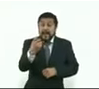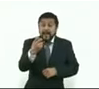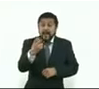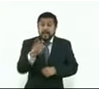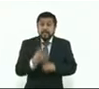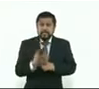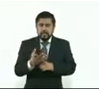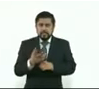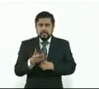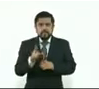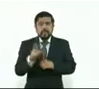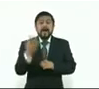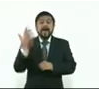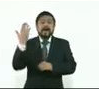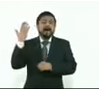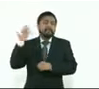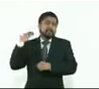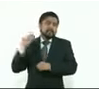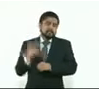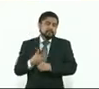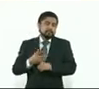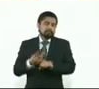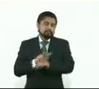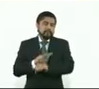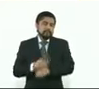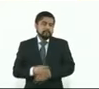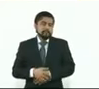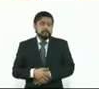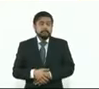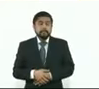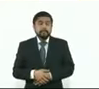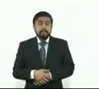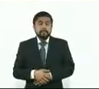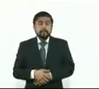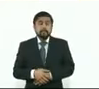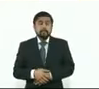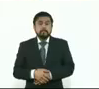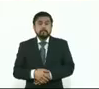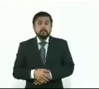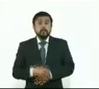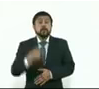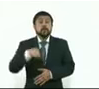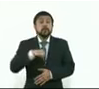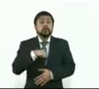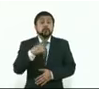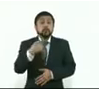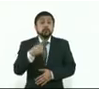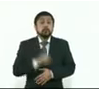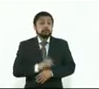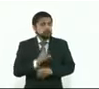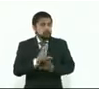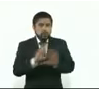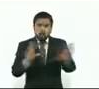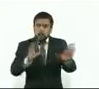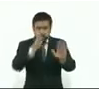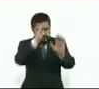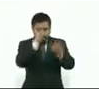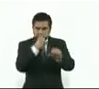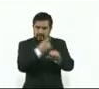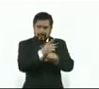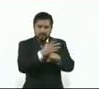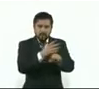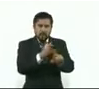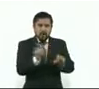recientes tienen que ver con acciones previas. ¿Y este mecanismo entramos que sacan este...? Pues nosotros estamos en contra de la tortura, obviamente, y